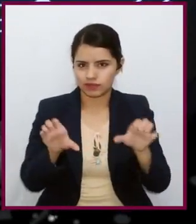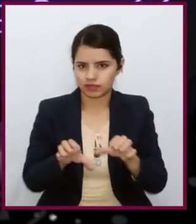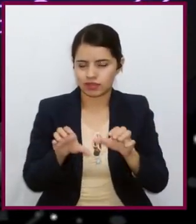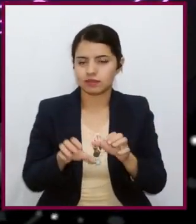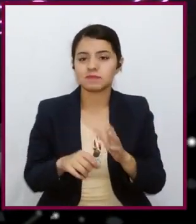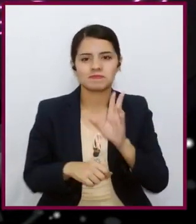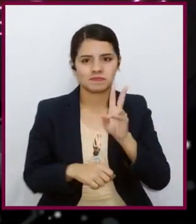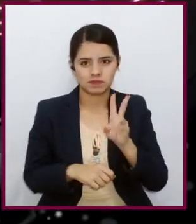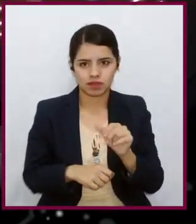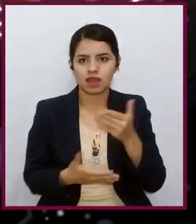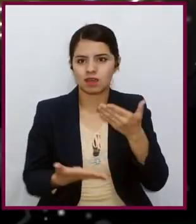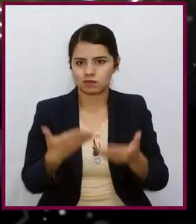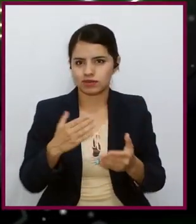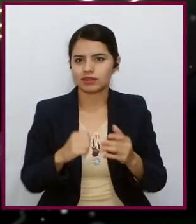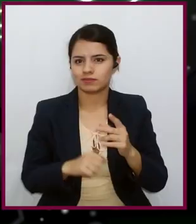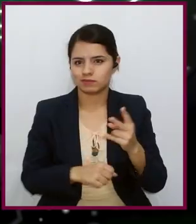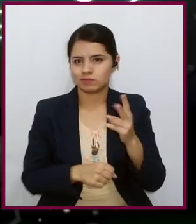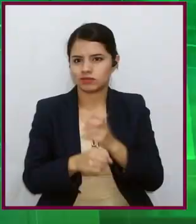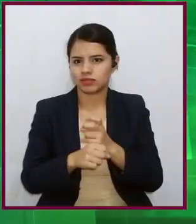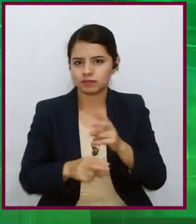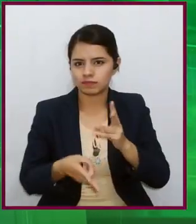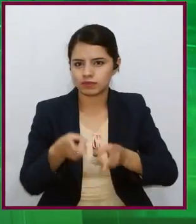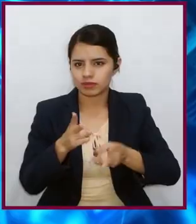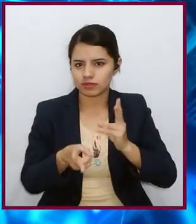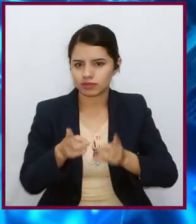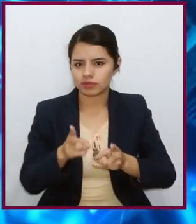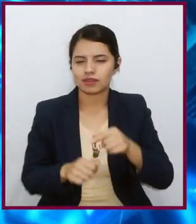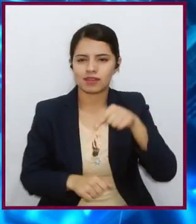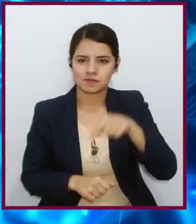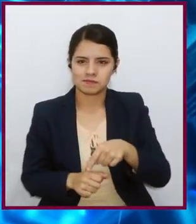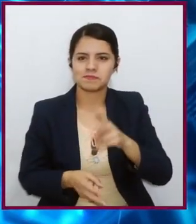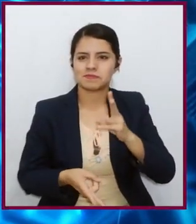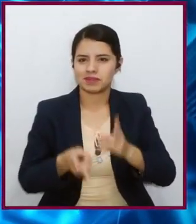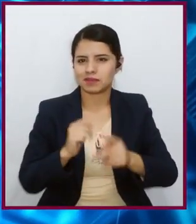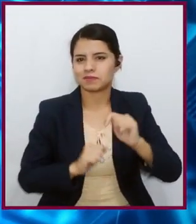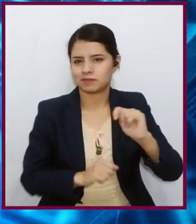concepto es muy similar en otros idiomas, como en el francés.